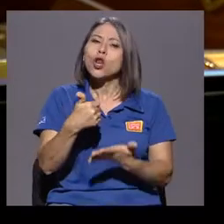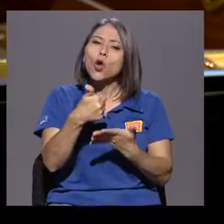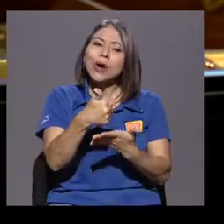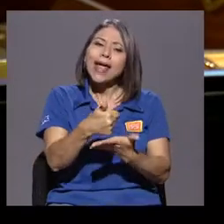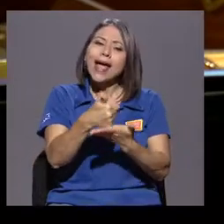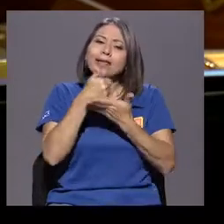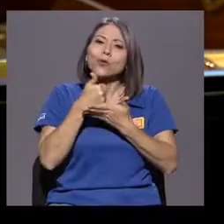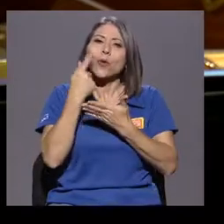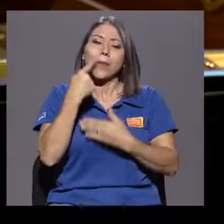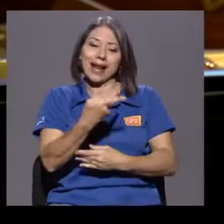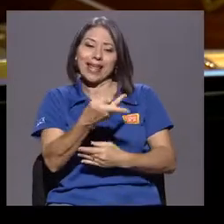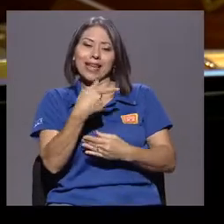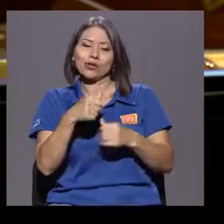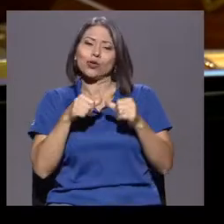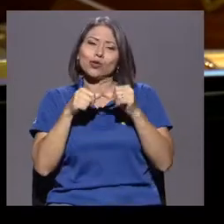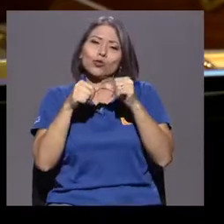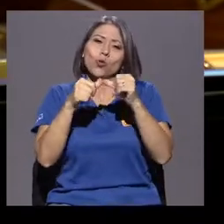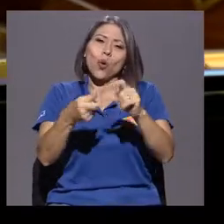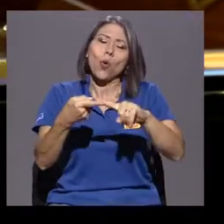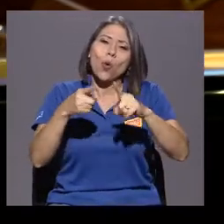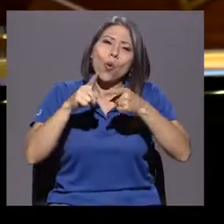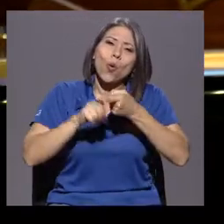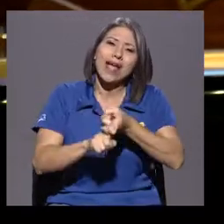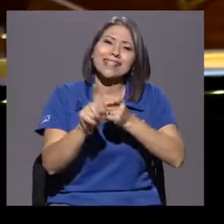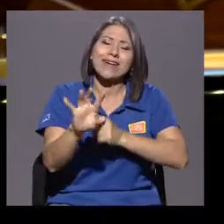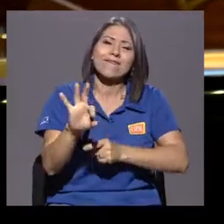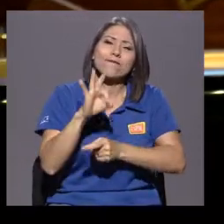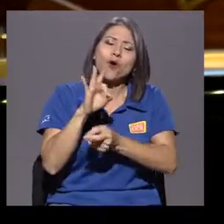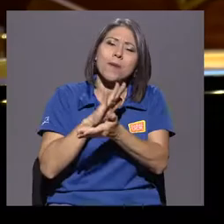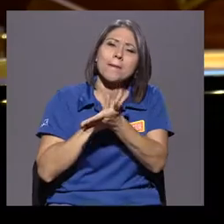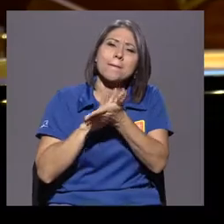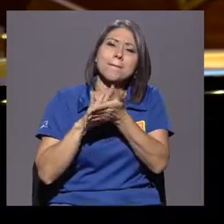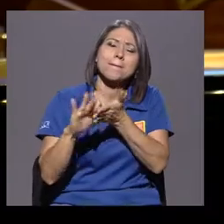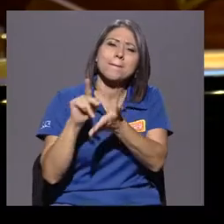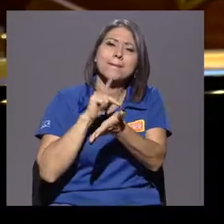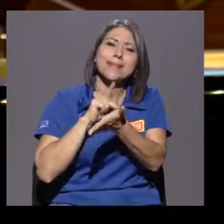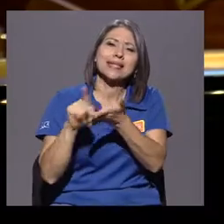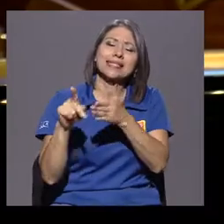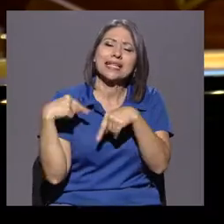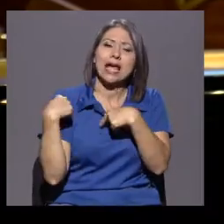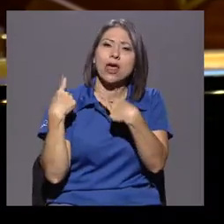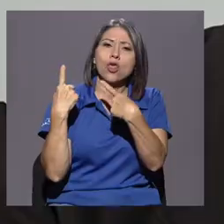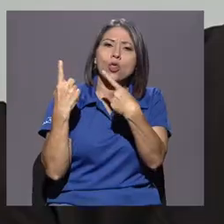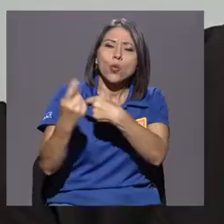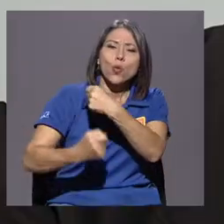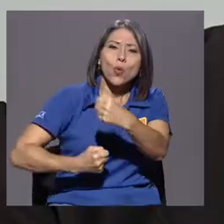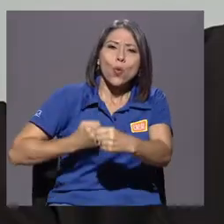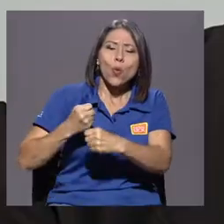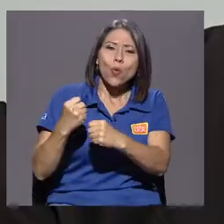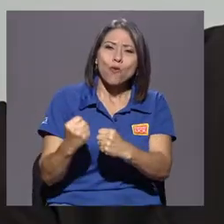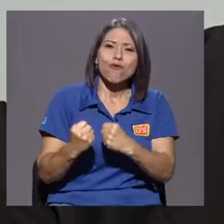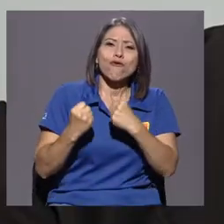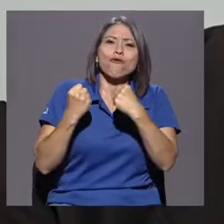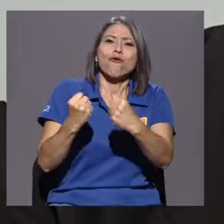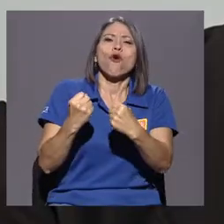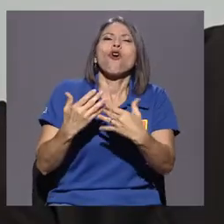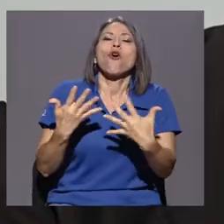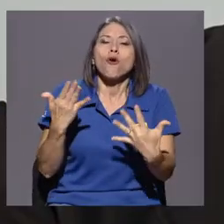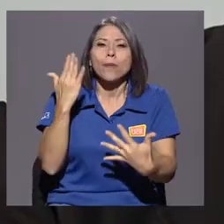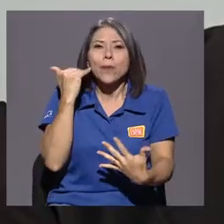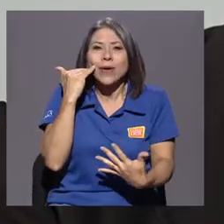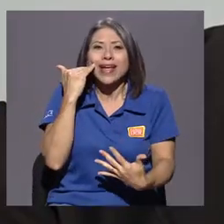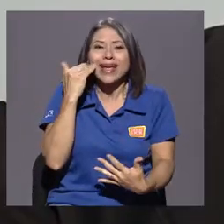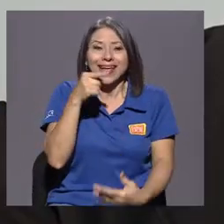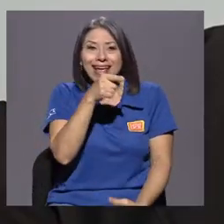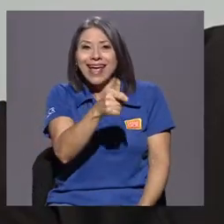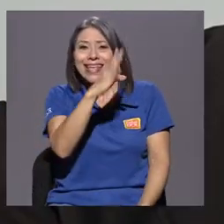esa amistad en esa forma tan prístina tan pura y tan duradera y tan sólida fue que justamente nunca